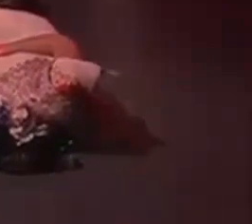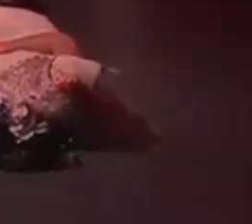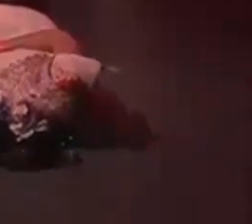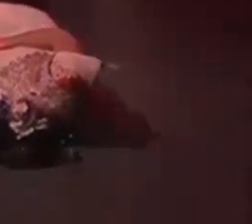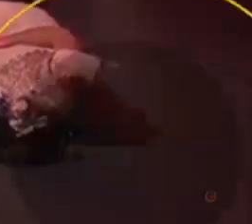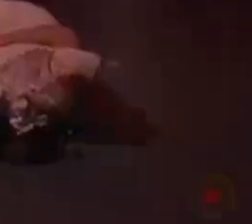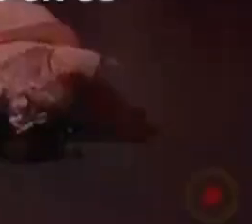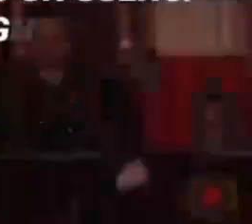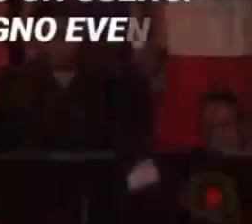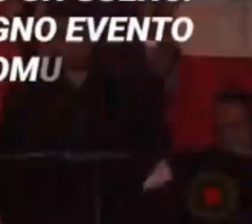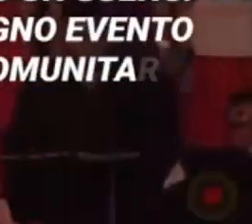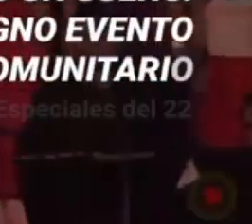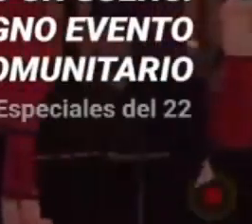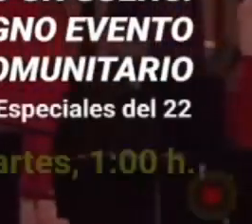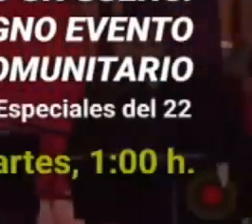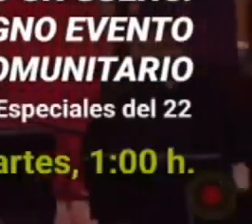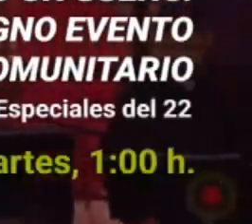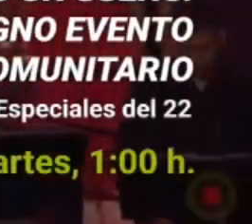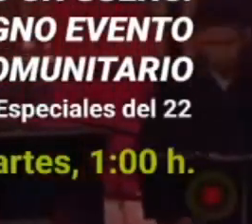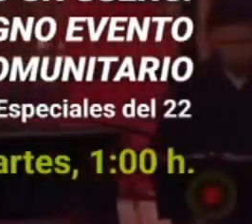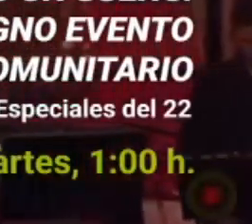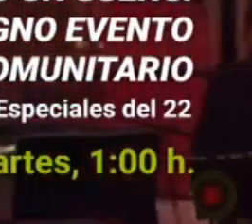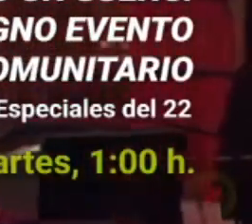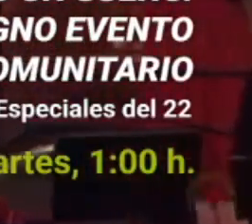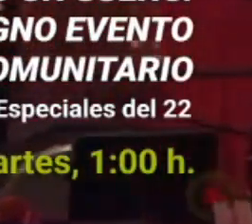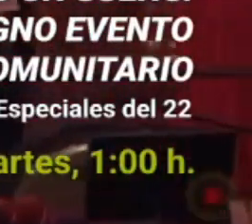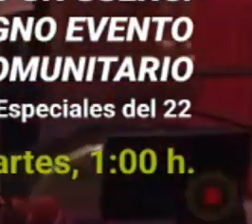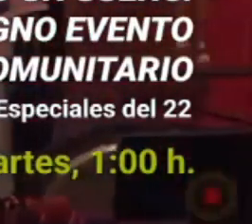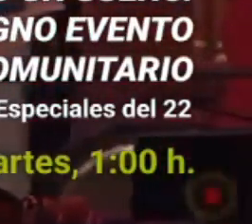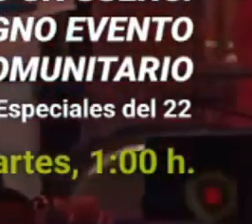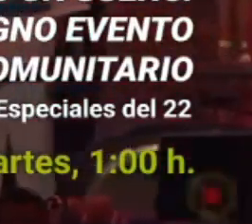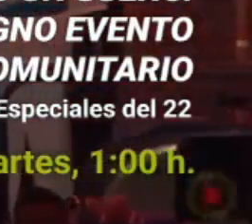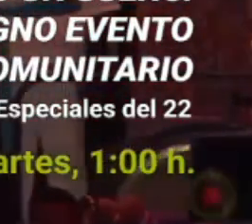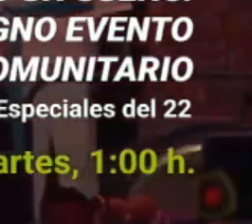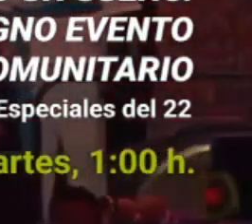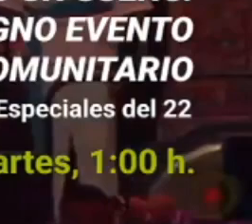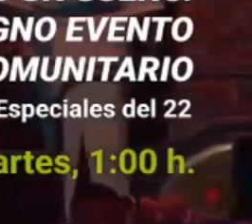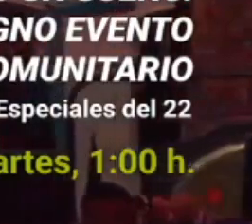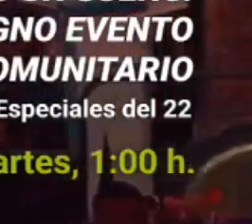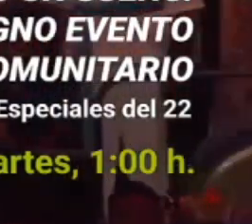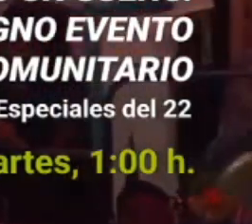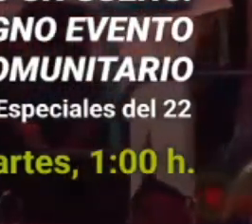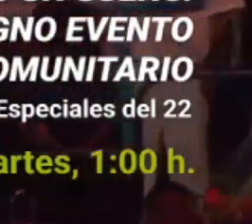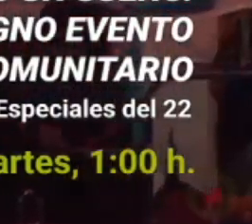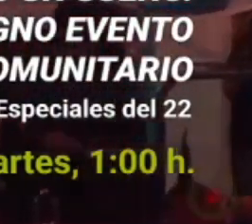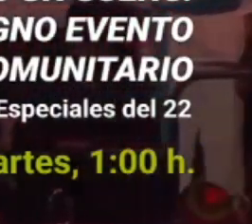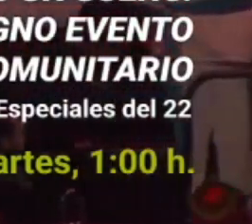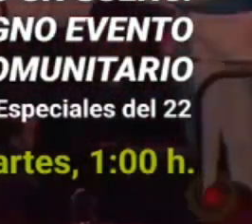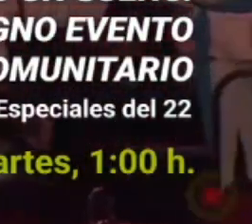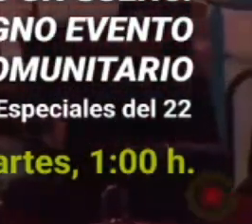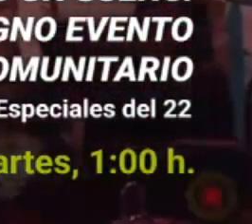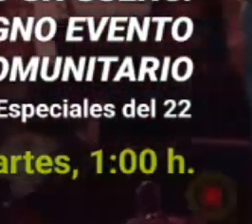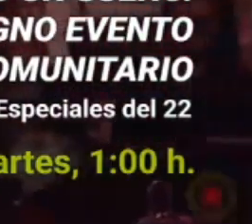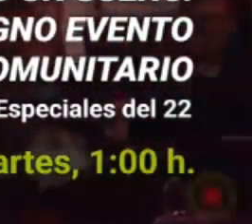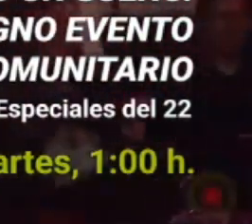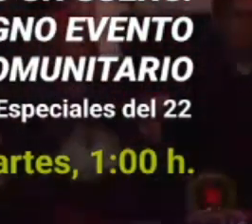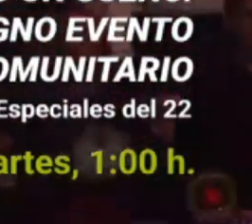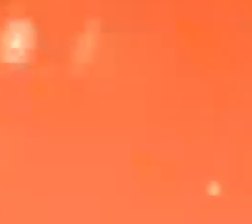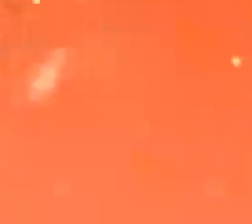Tengo un sueño, magno evento comunitario, especiales del 22, martes,